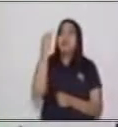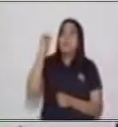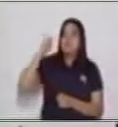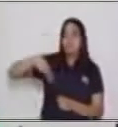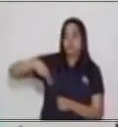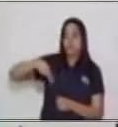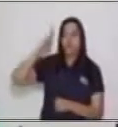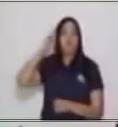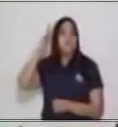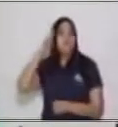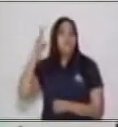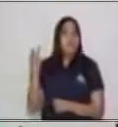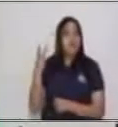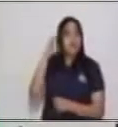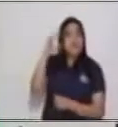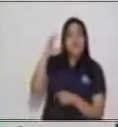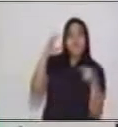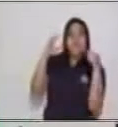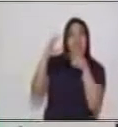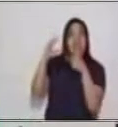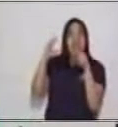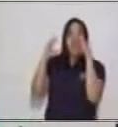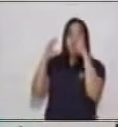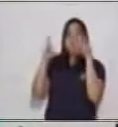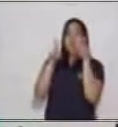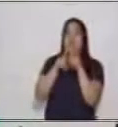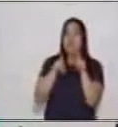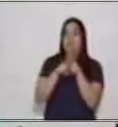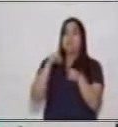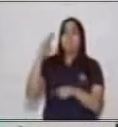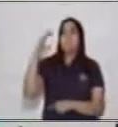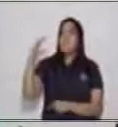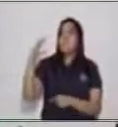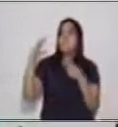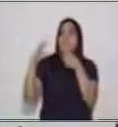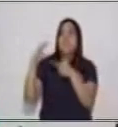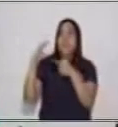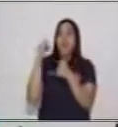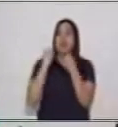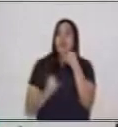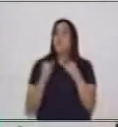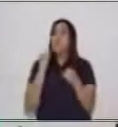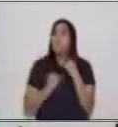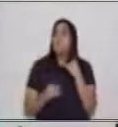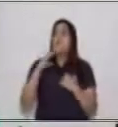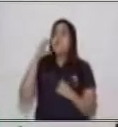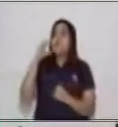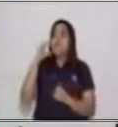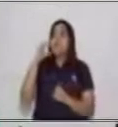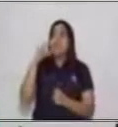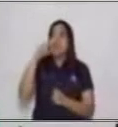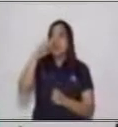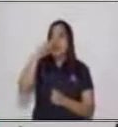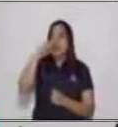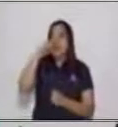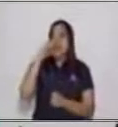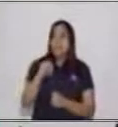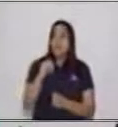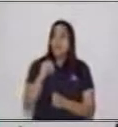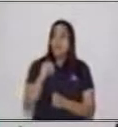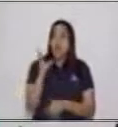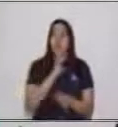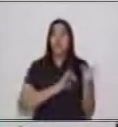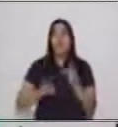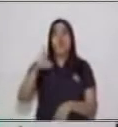regla de la letra C. Aquí vas a escribir con C cuando terminen en to o tengan